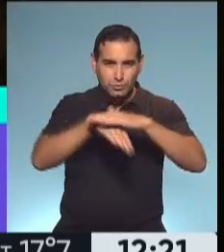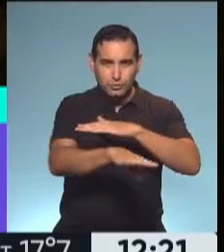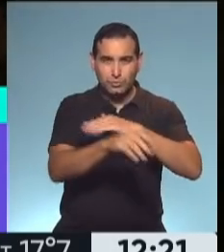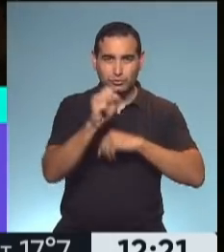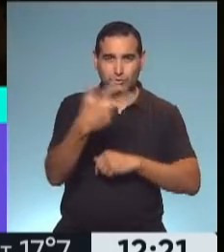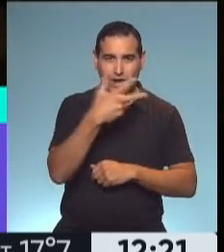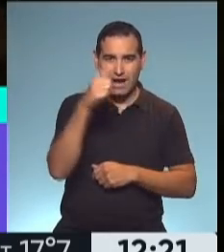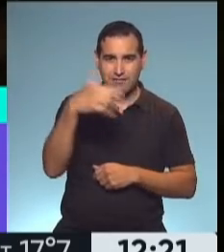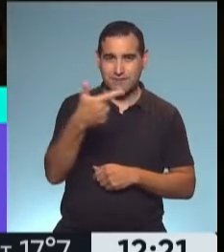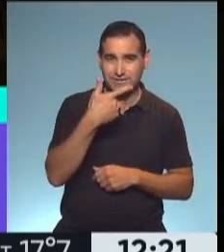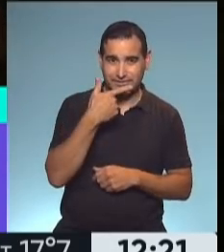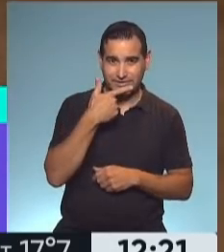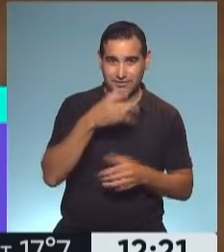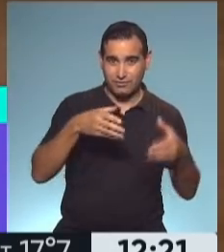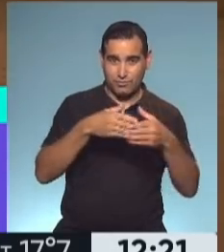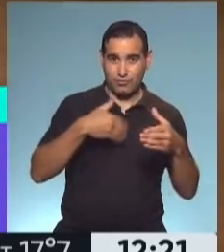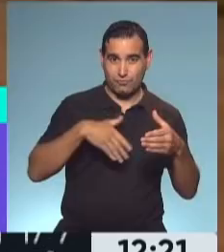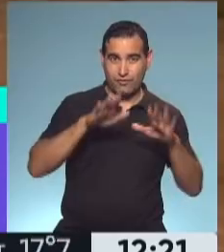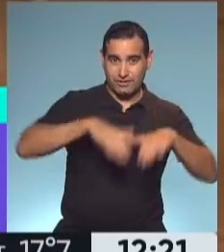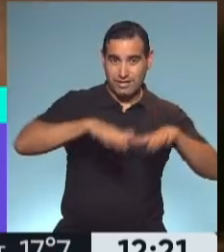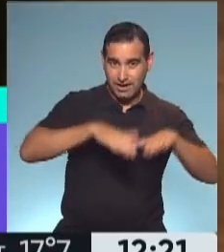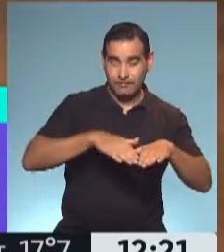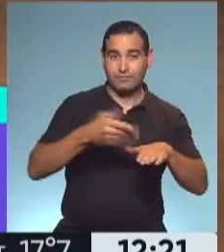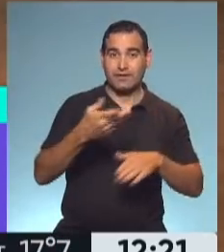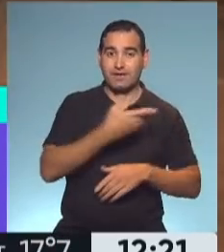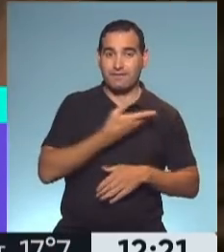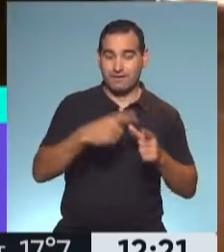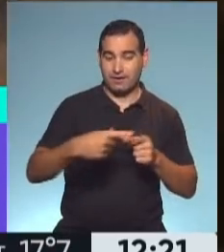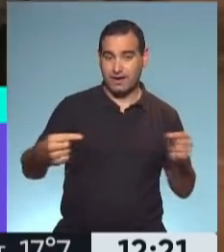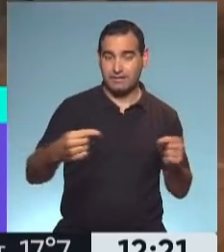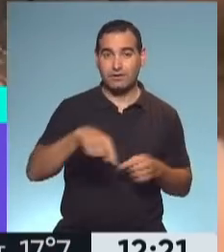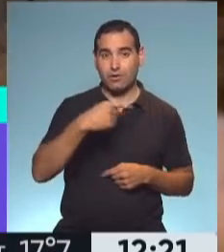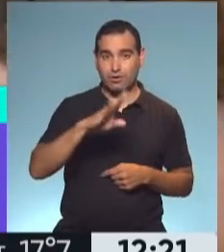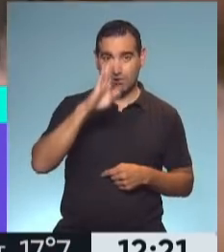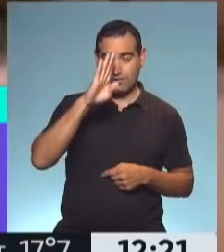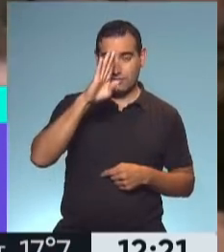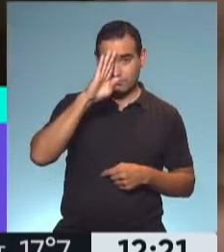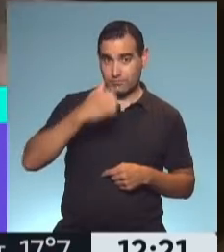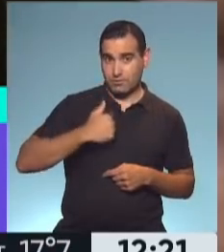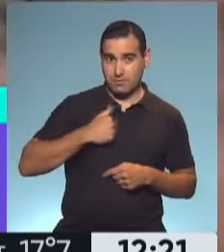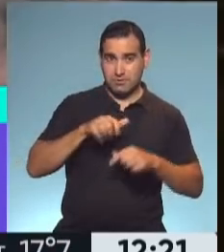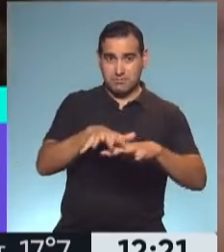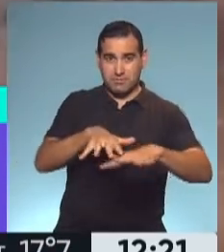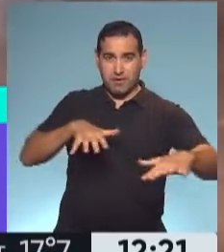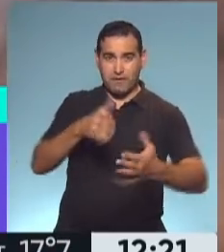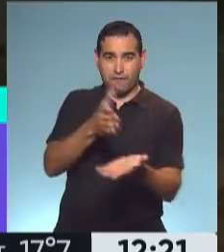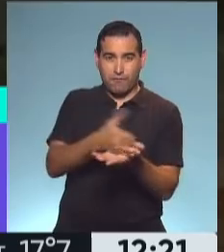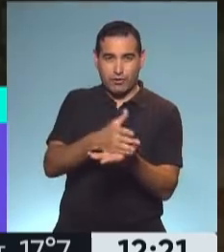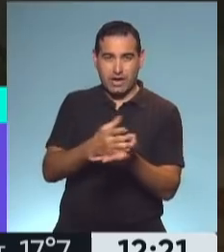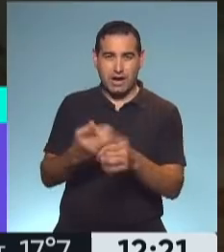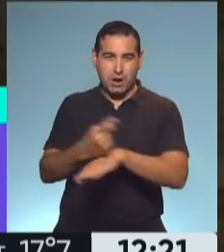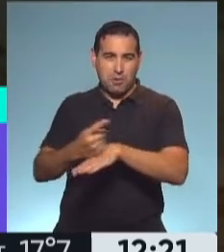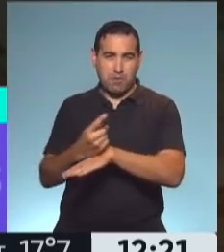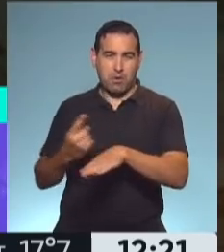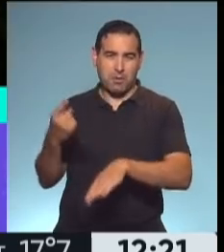Hamas y de la Yihad Islámica en Franja de Gaza. Mientras tanto, en simultáneo, las fuerzas de artillería desplegadas a lo largo de la frontera lanzaron